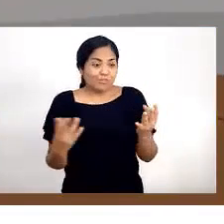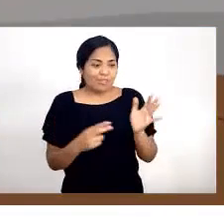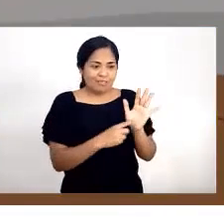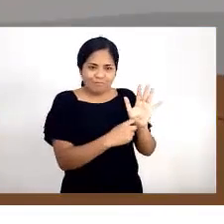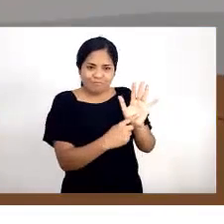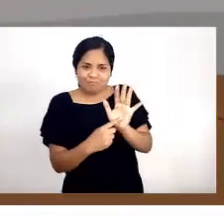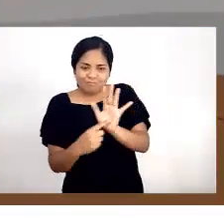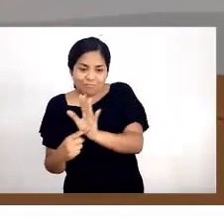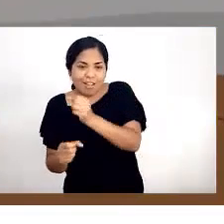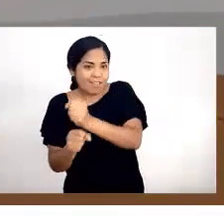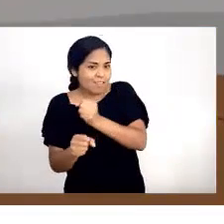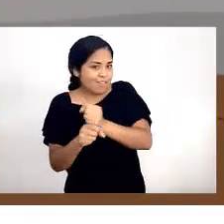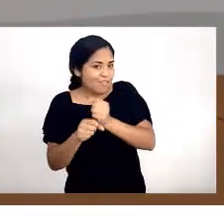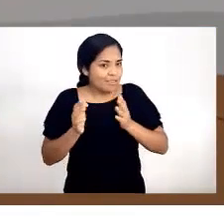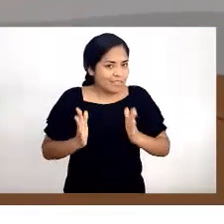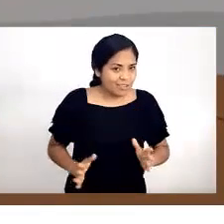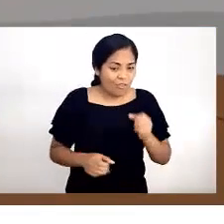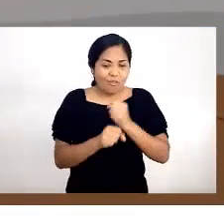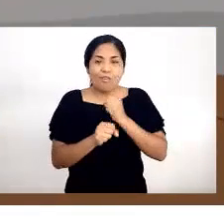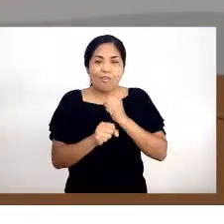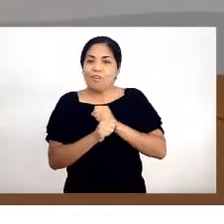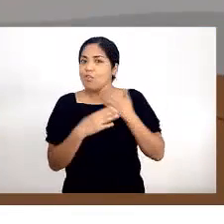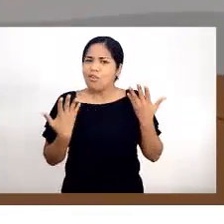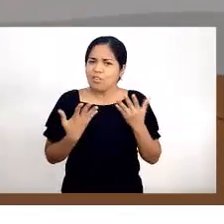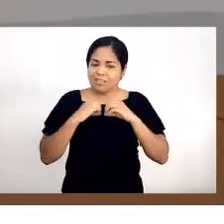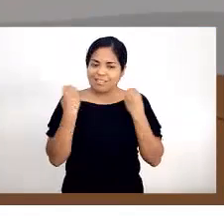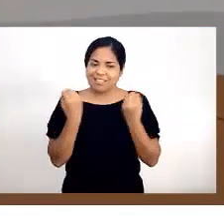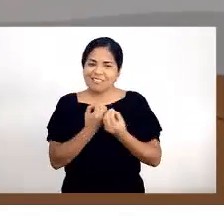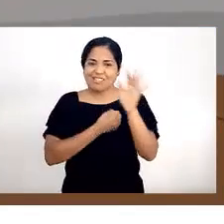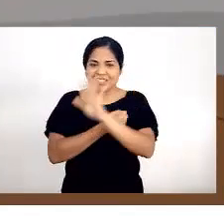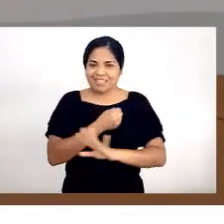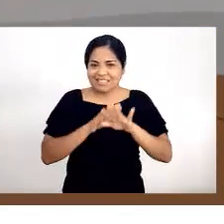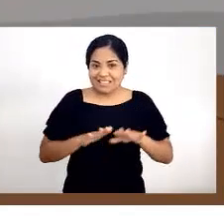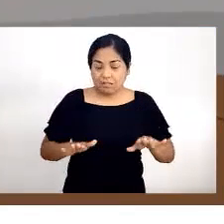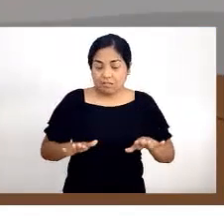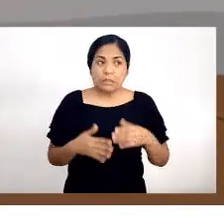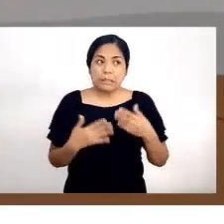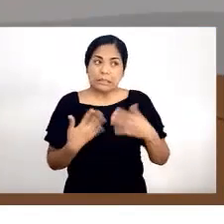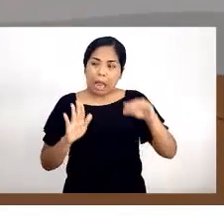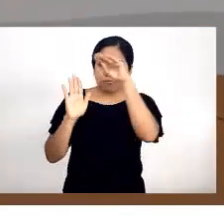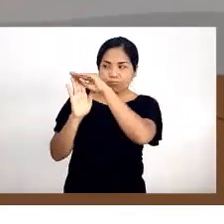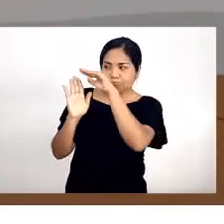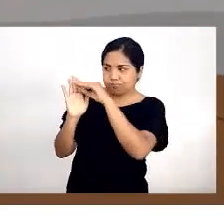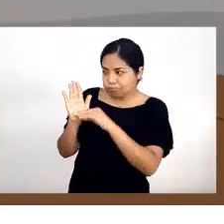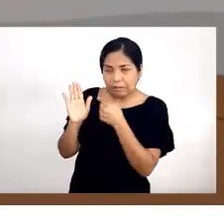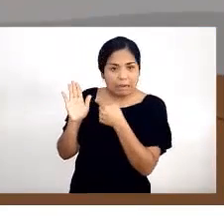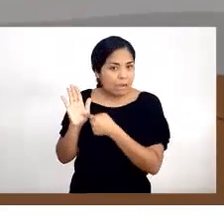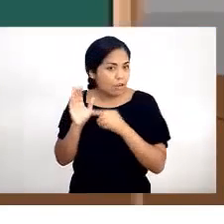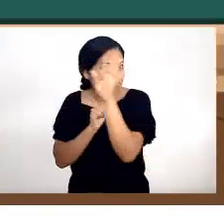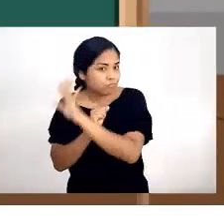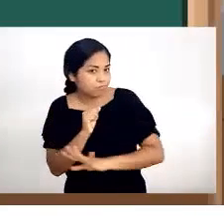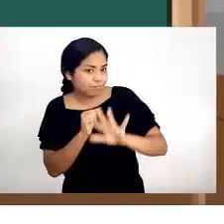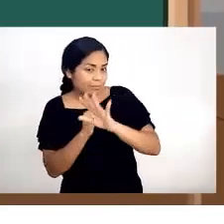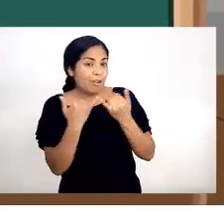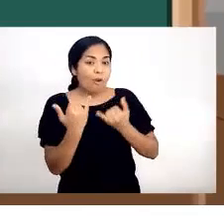de cada uno de los trabajadores o representantes de Save the Children. Y para todo lo que hacemos, tenemos una fórmula protectora de